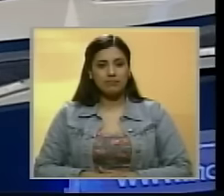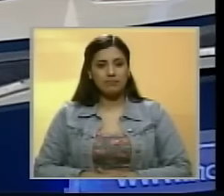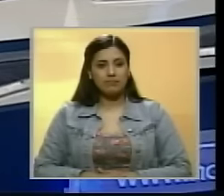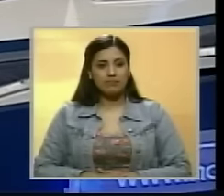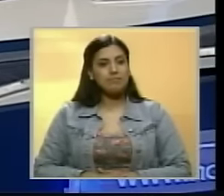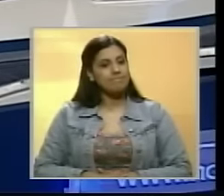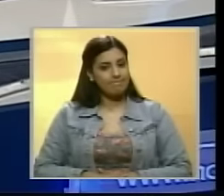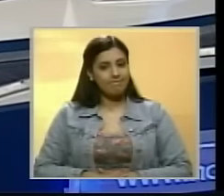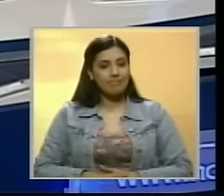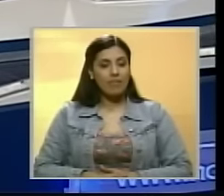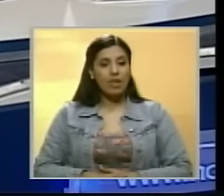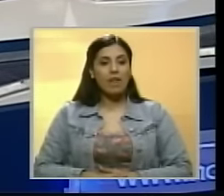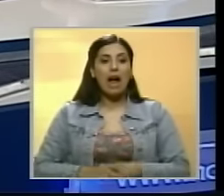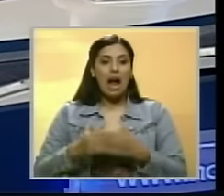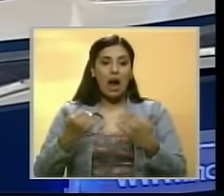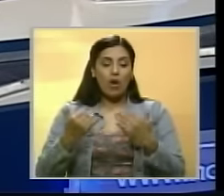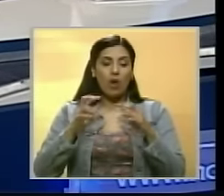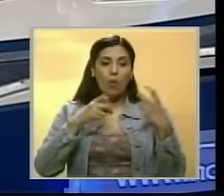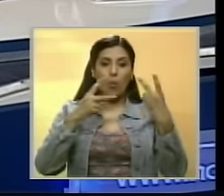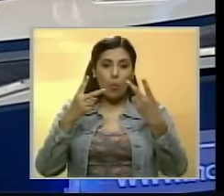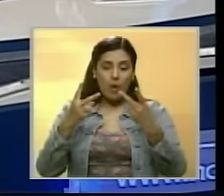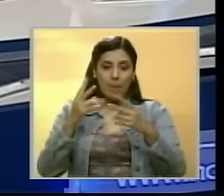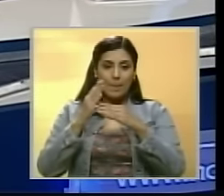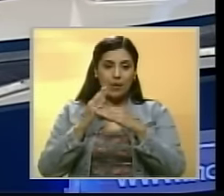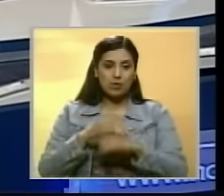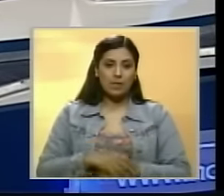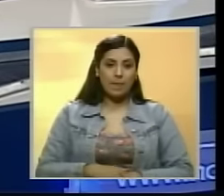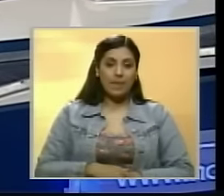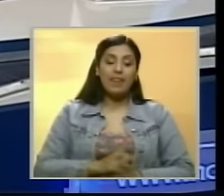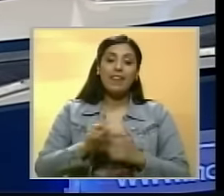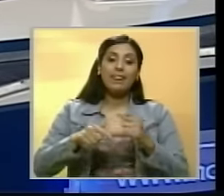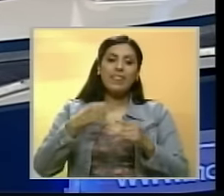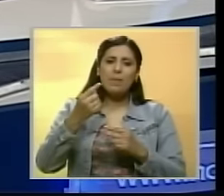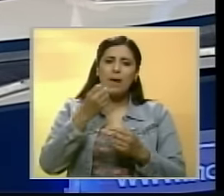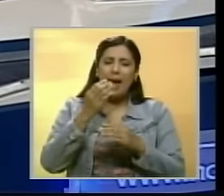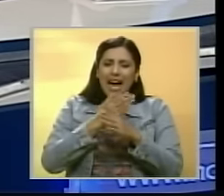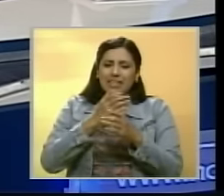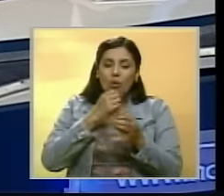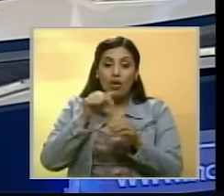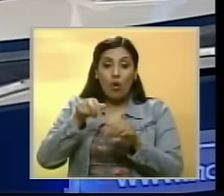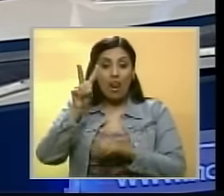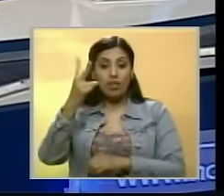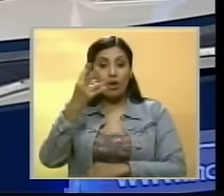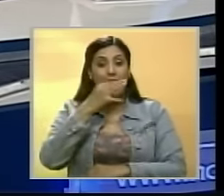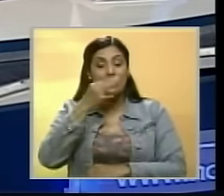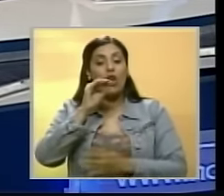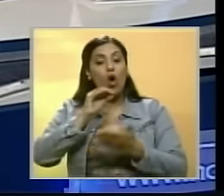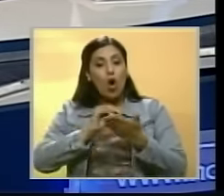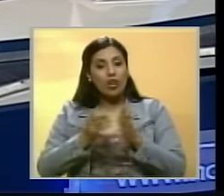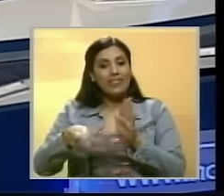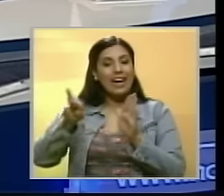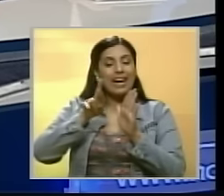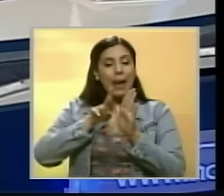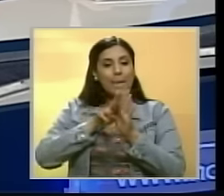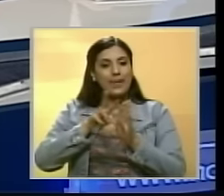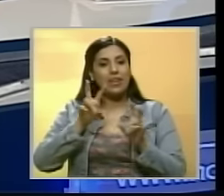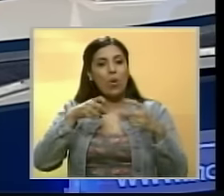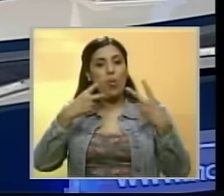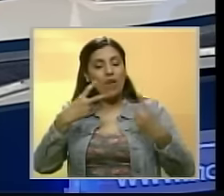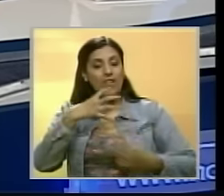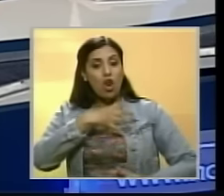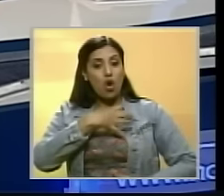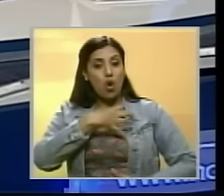Venezuela amigos vamos a hacer una nu Una pausa pero antes les contamos que hoy a las 12 de la tarde podrán disfrutar del nuevo